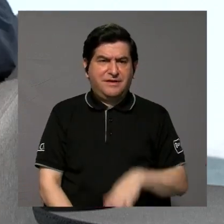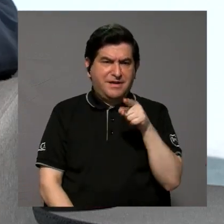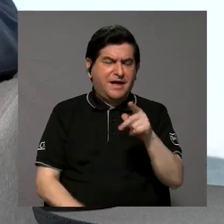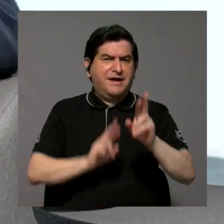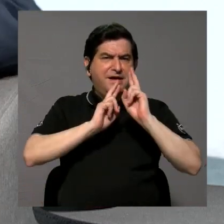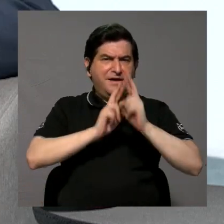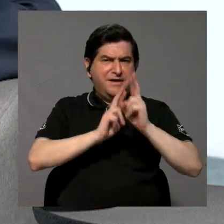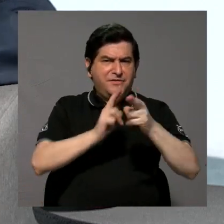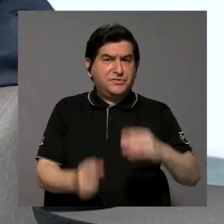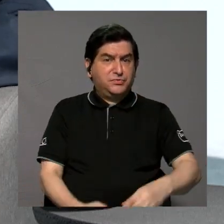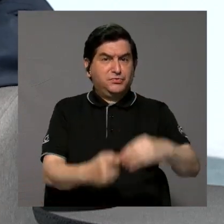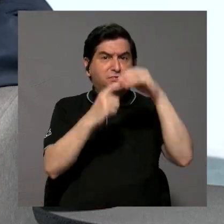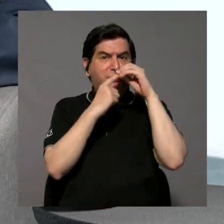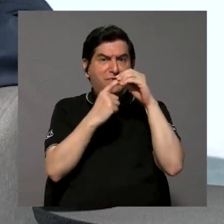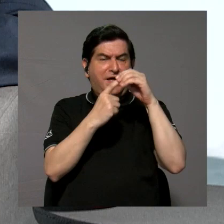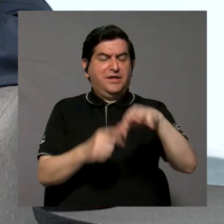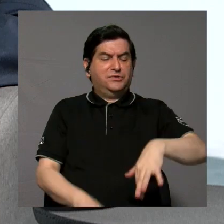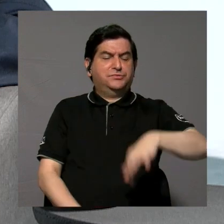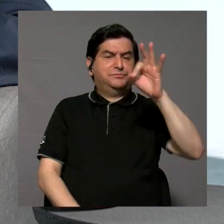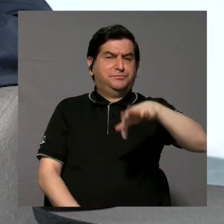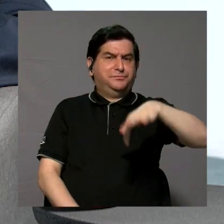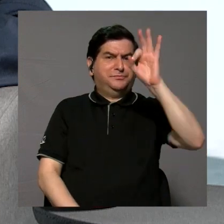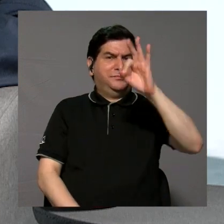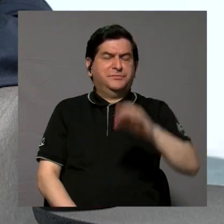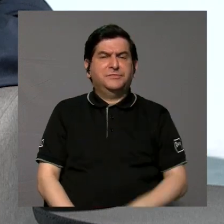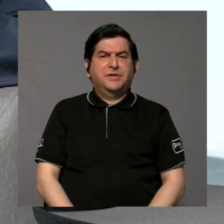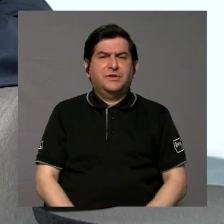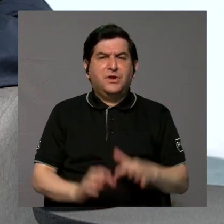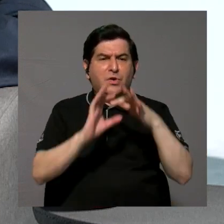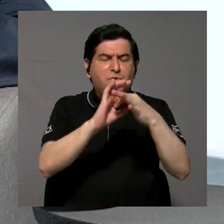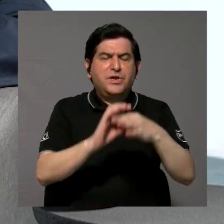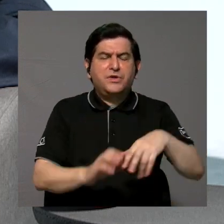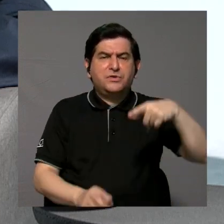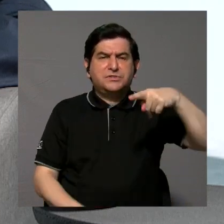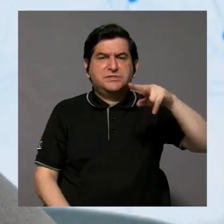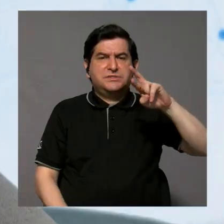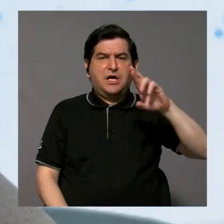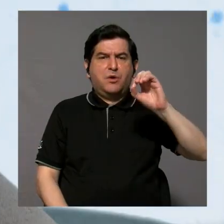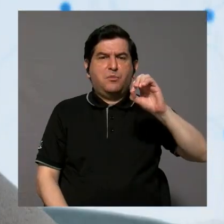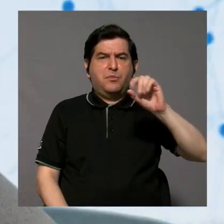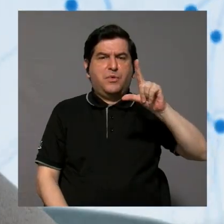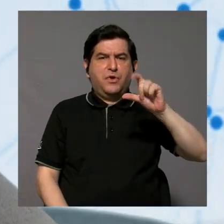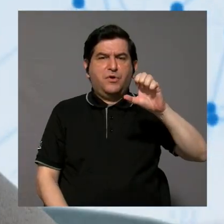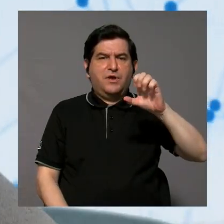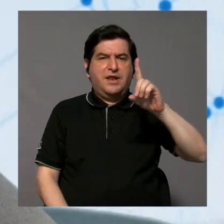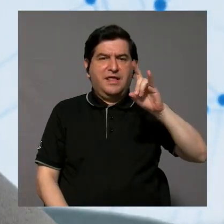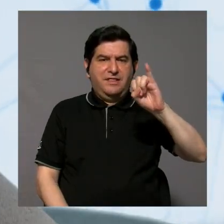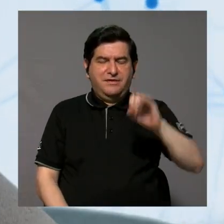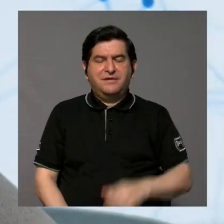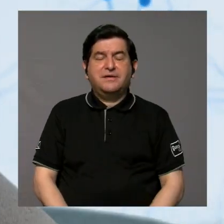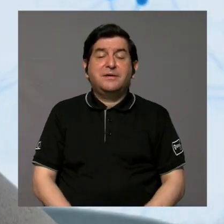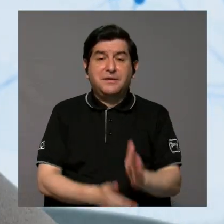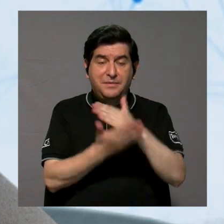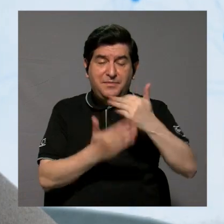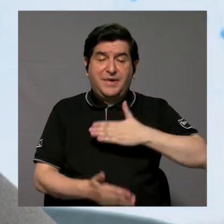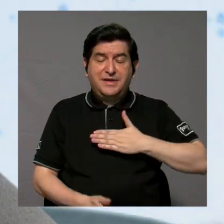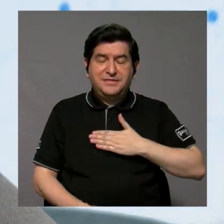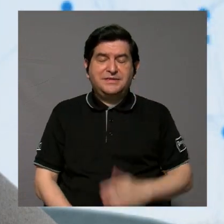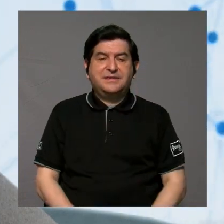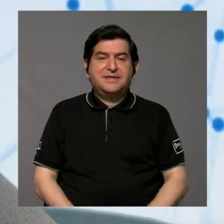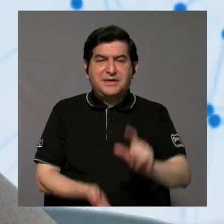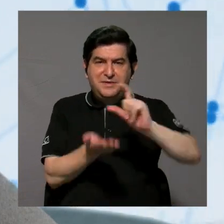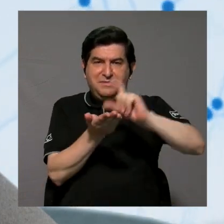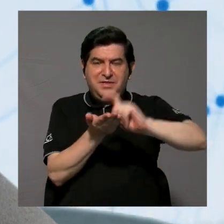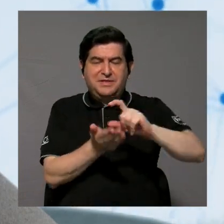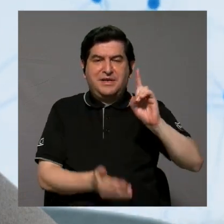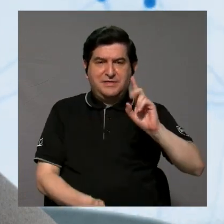los resultados principales que ustedes han obtenido en conjunto con PROLEDI. Perfecto. Bueno, esta también es parte de mi tesis